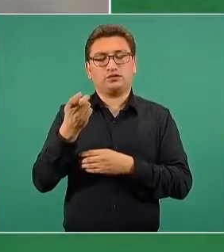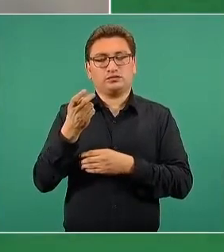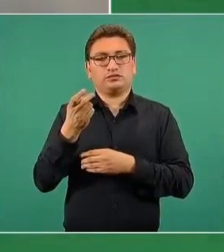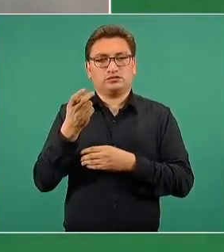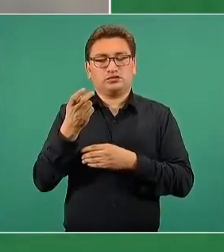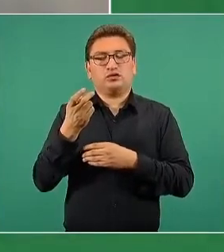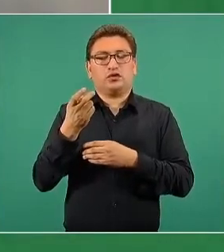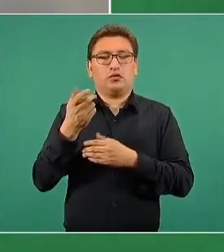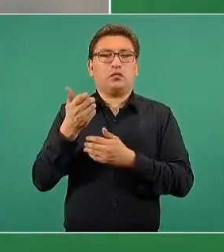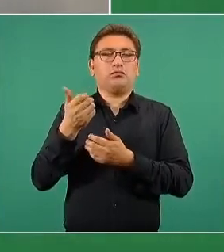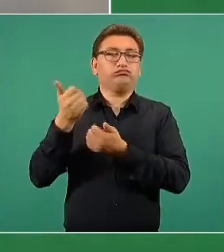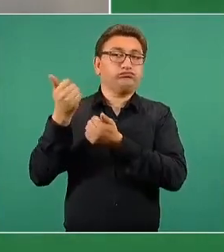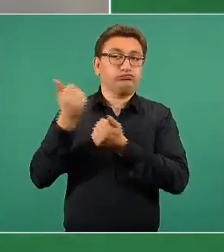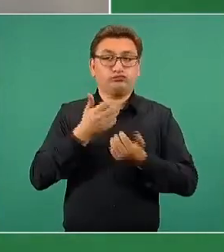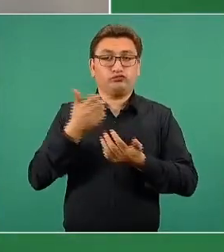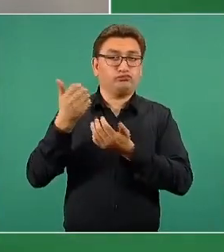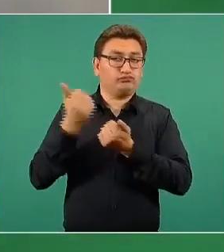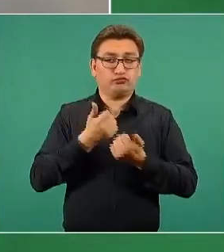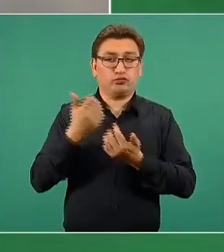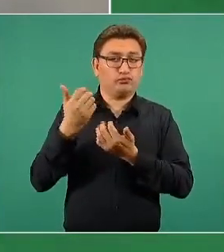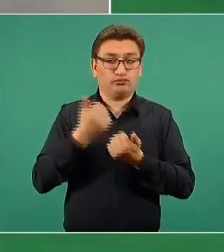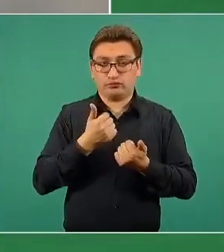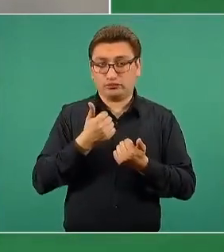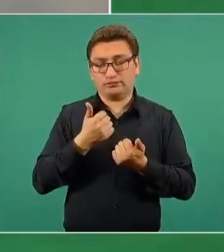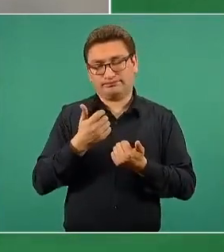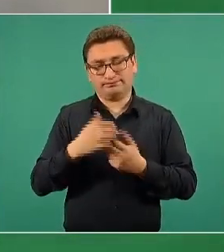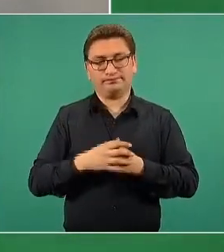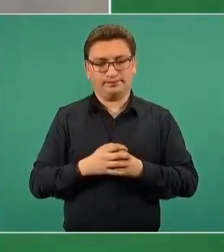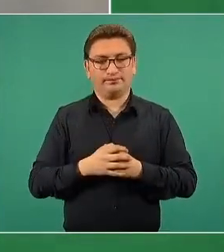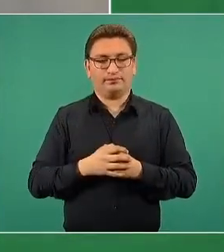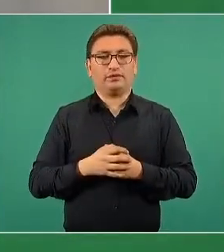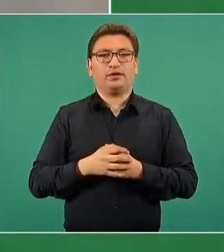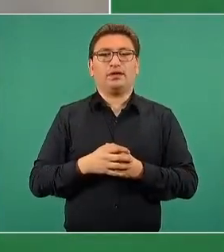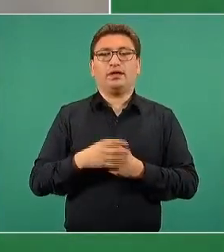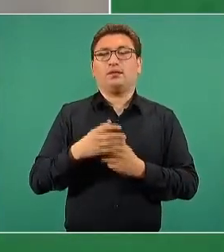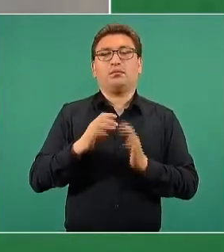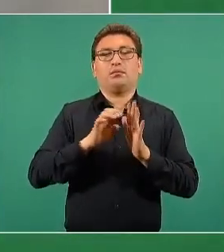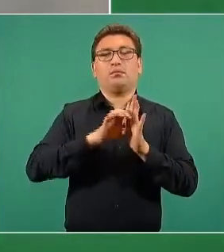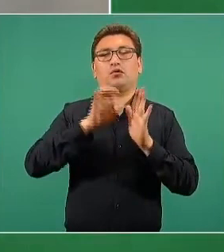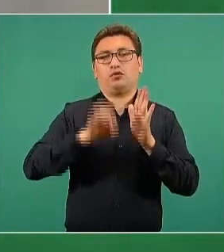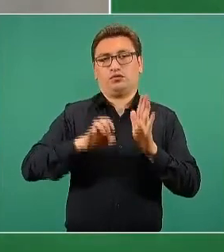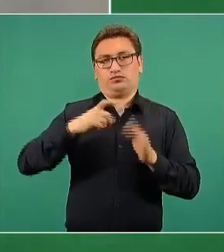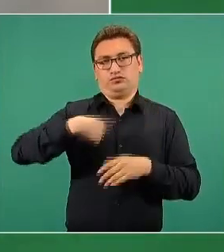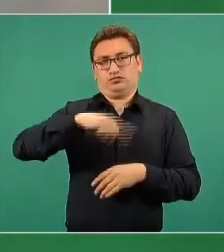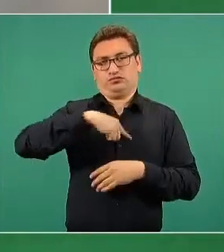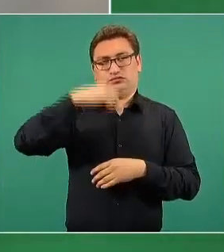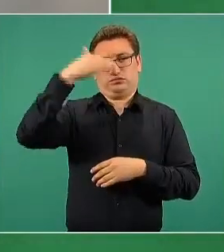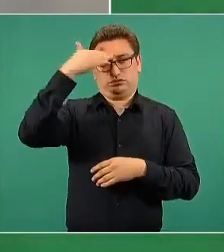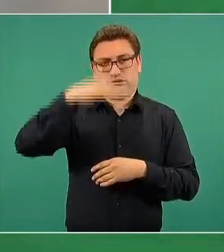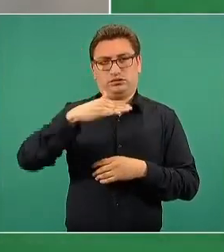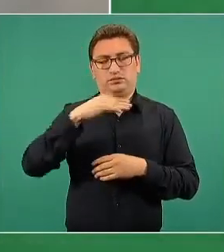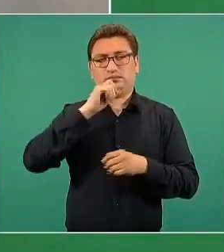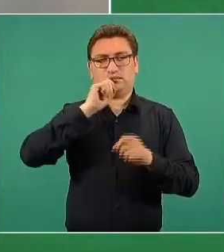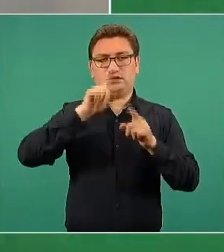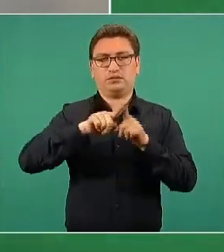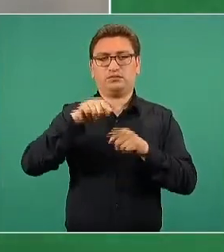beneficiar en la entrega de diferentes biológicos. Por ejemplo, sabemos también